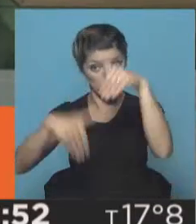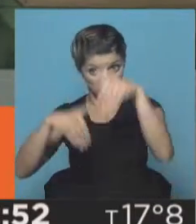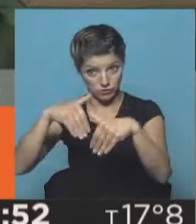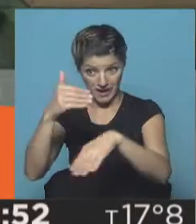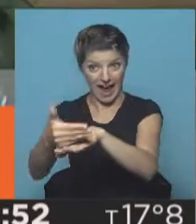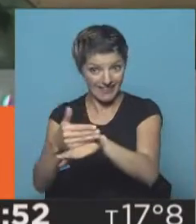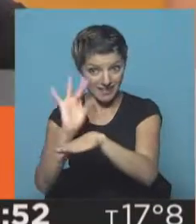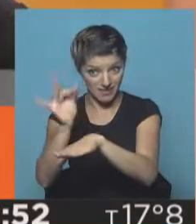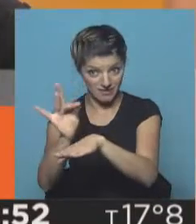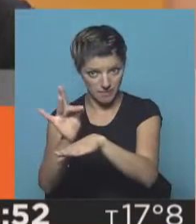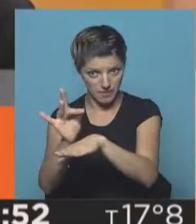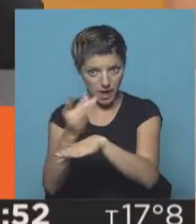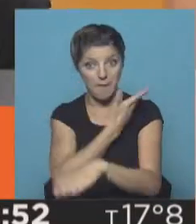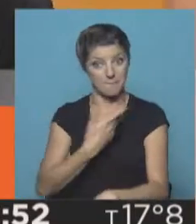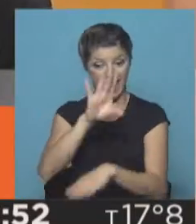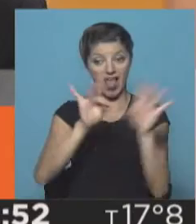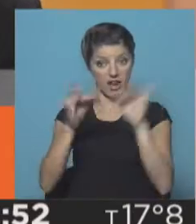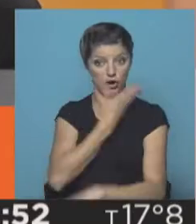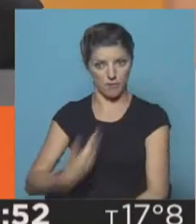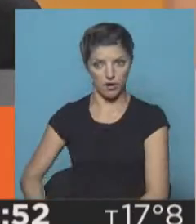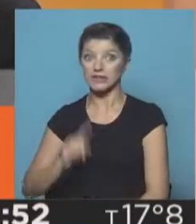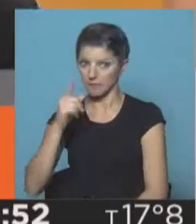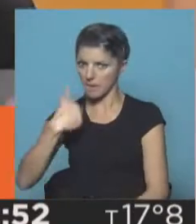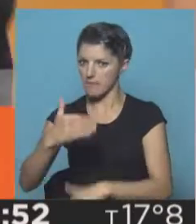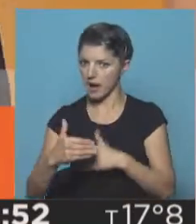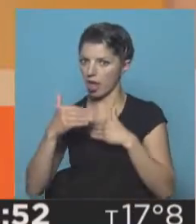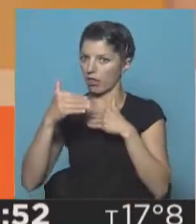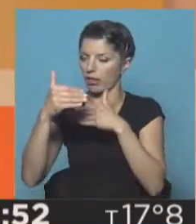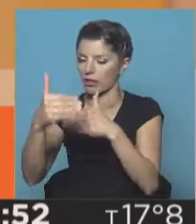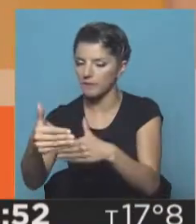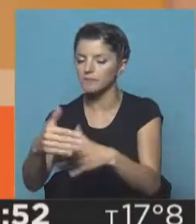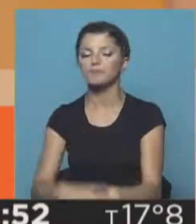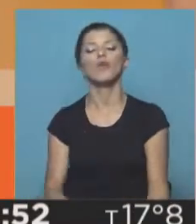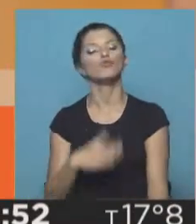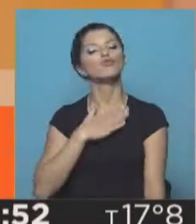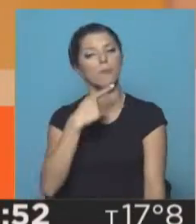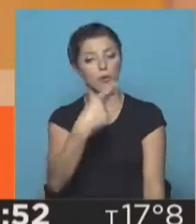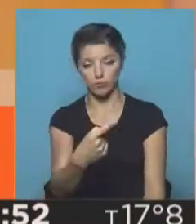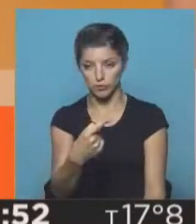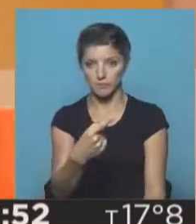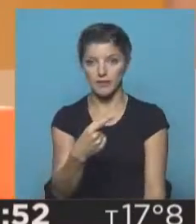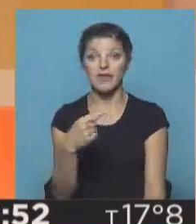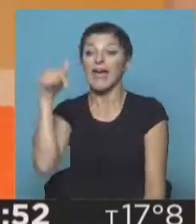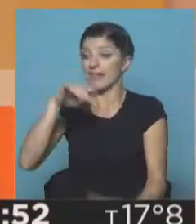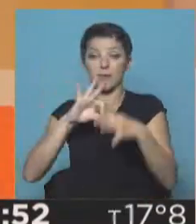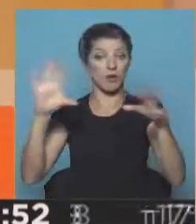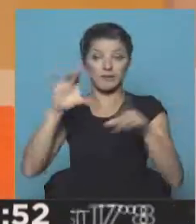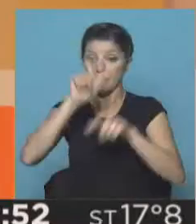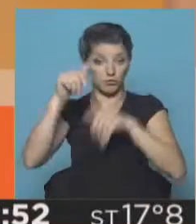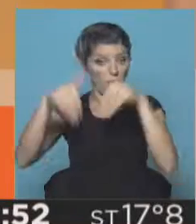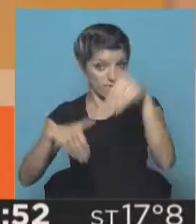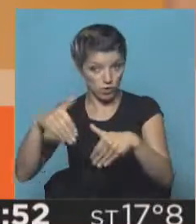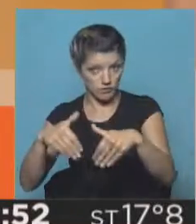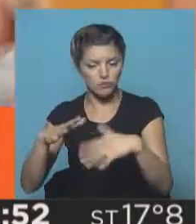diciembre de gobernadores. Mi pregunta es la cuestión electoral, la cuestión de, al final, una democracia, la gente tiene que votar, digamos. ¿Cómo estás viendo que jueguen estos dos países que